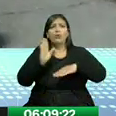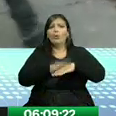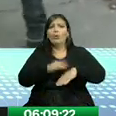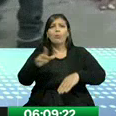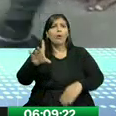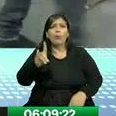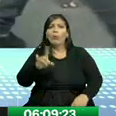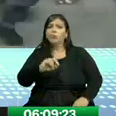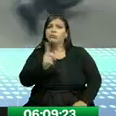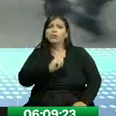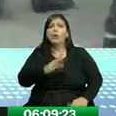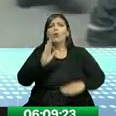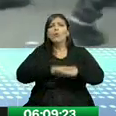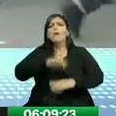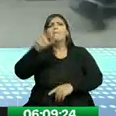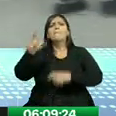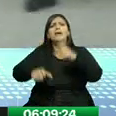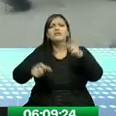educando, ¿no? Quien